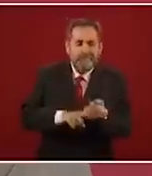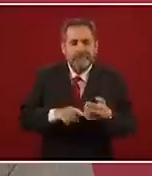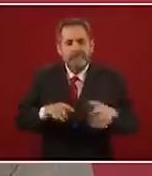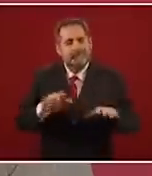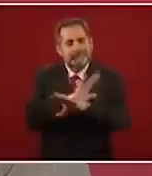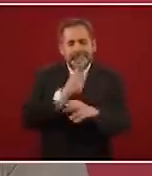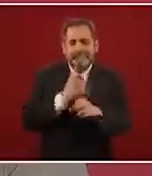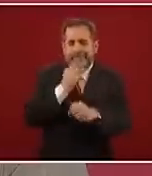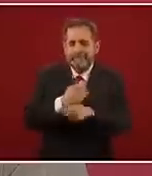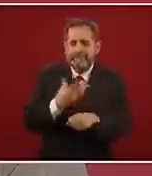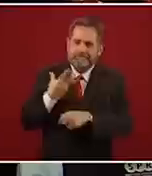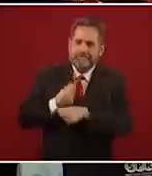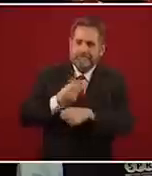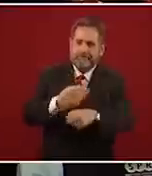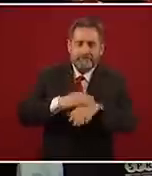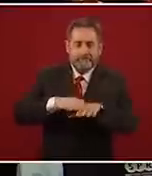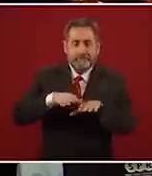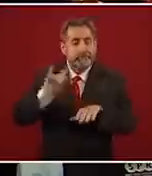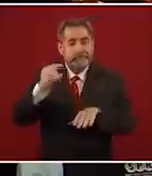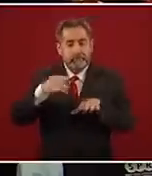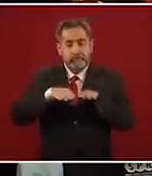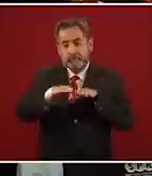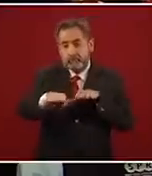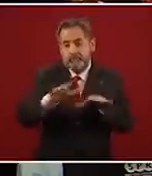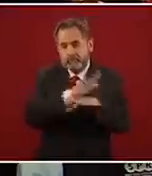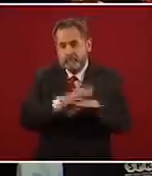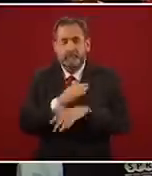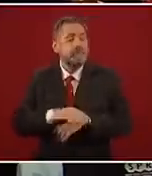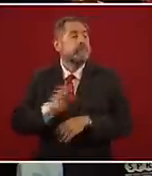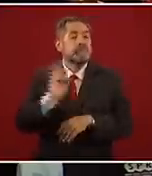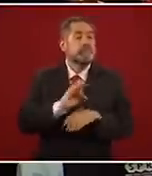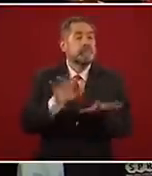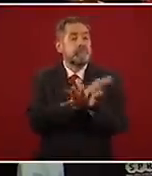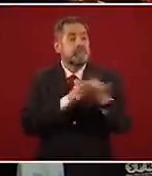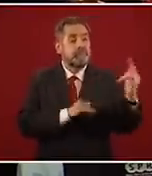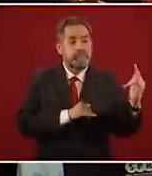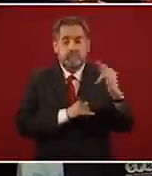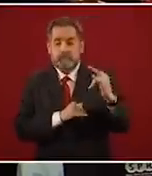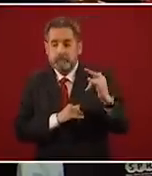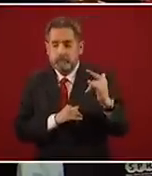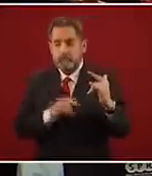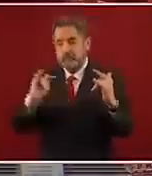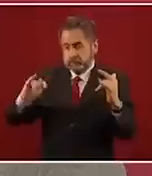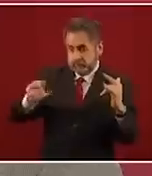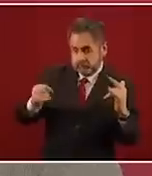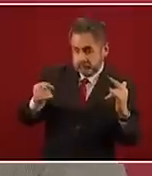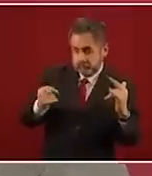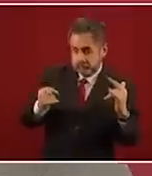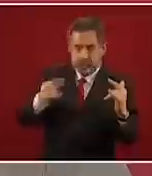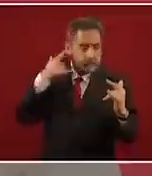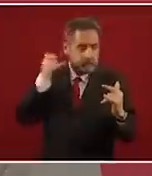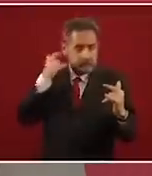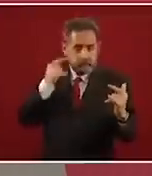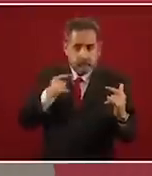reencarpetamiento de la pista del aeropuerto de Tijuana. ¿Por dónde puede llegar? Podría llegar de Tijuana y proveniente de